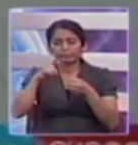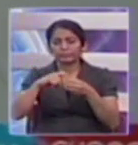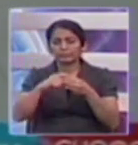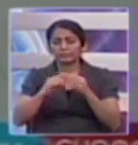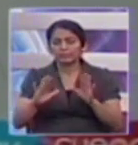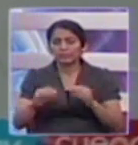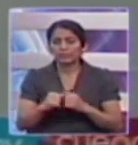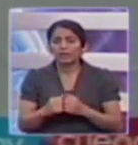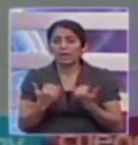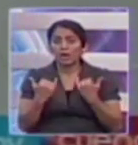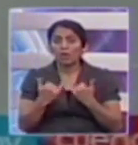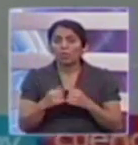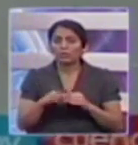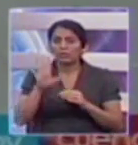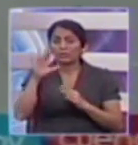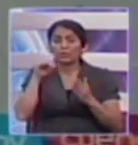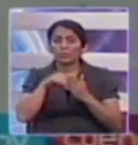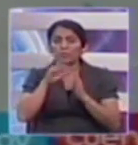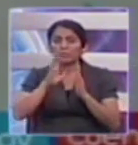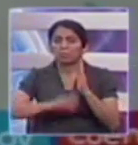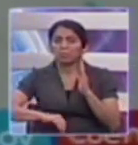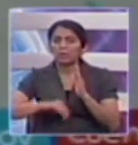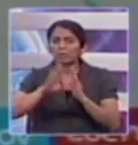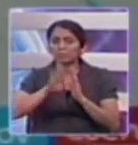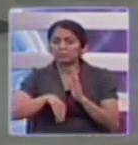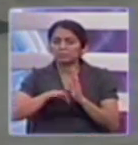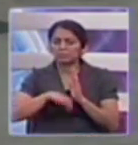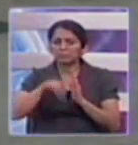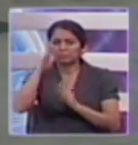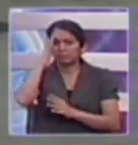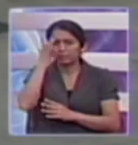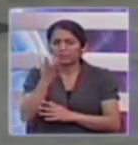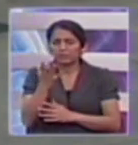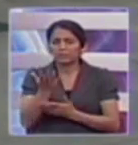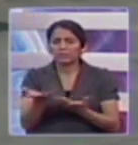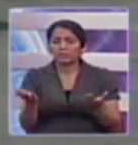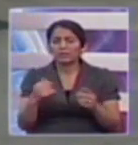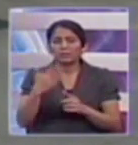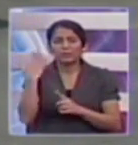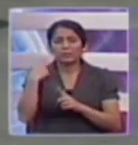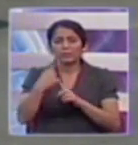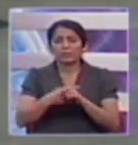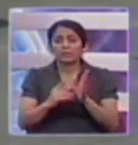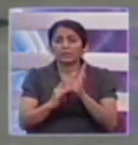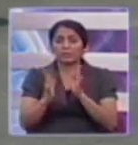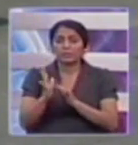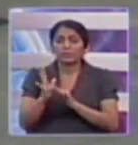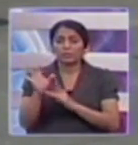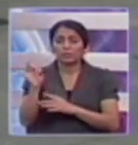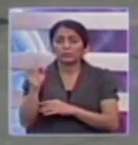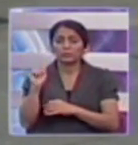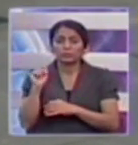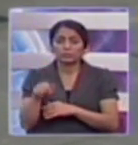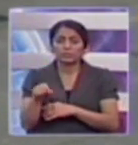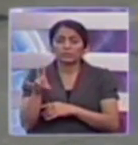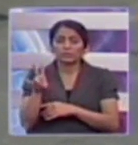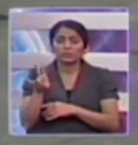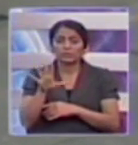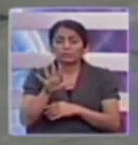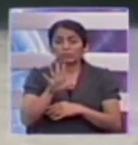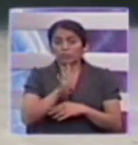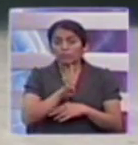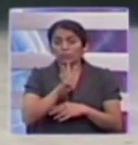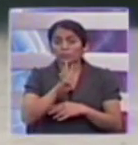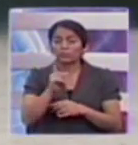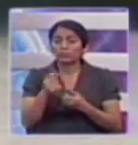año 2015. El mes de abril fue el de mayor afluencia. Se matricularon 8.754. Esta